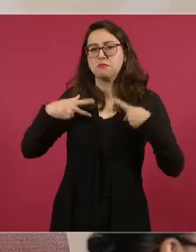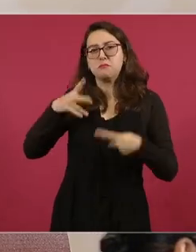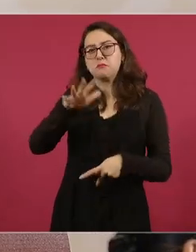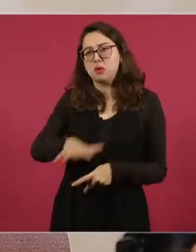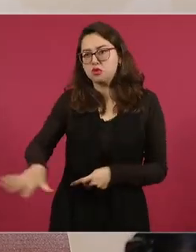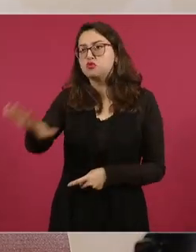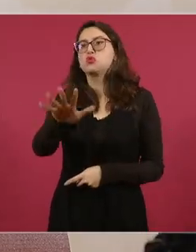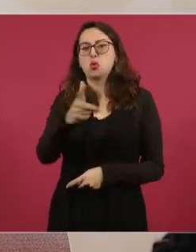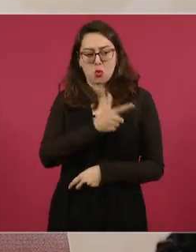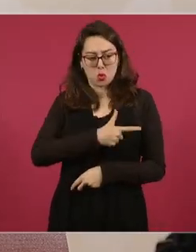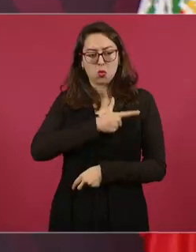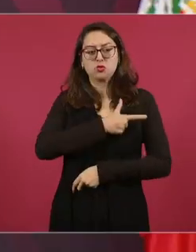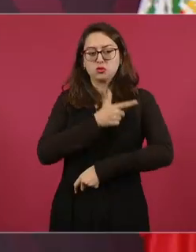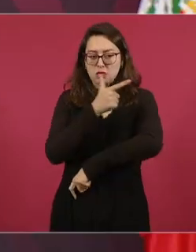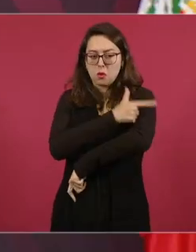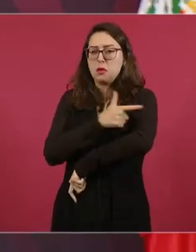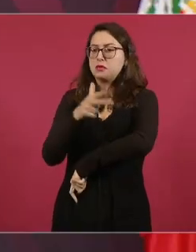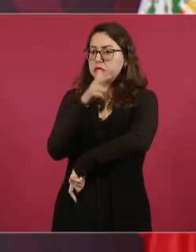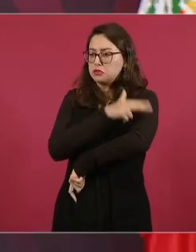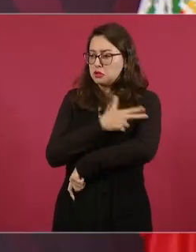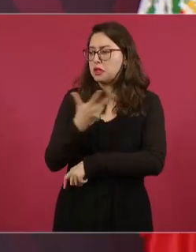No podemos jugar con esto,